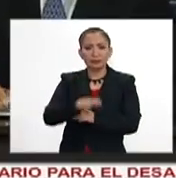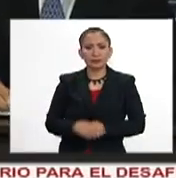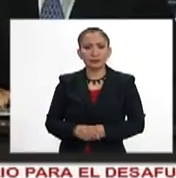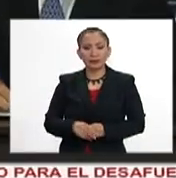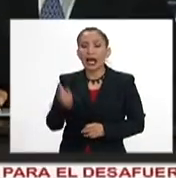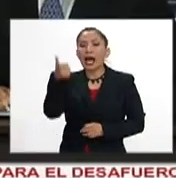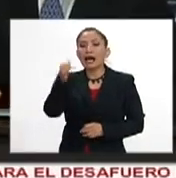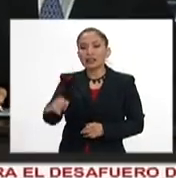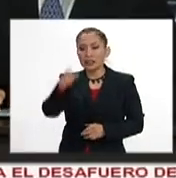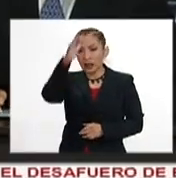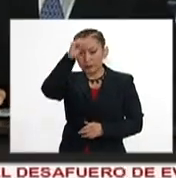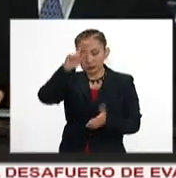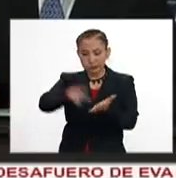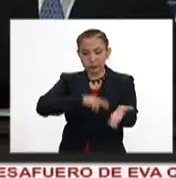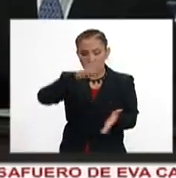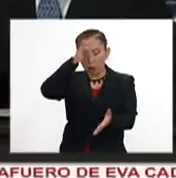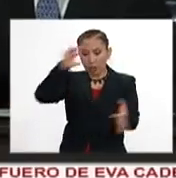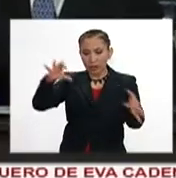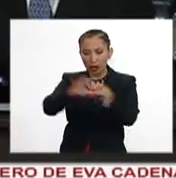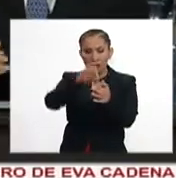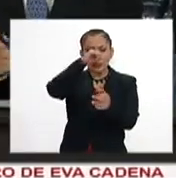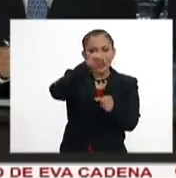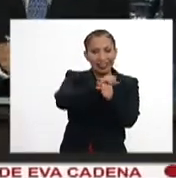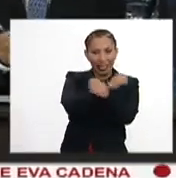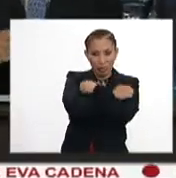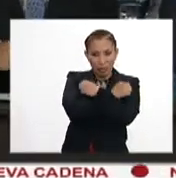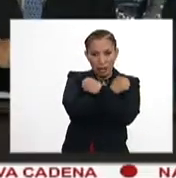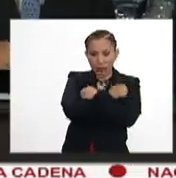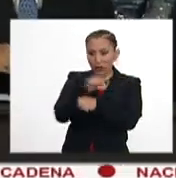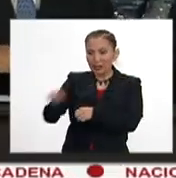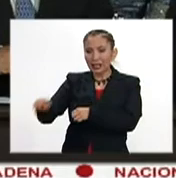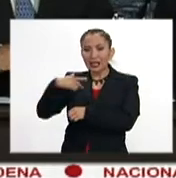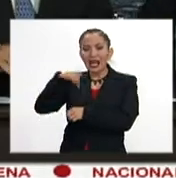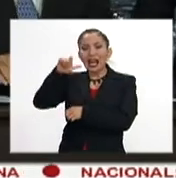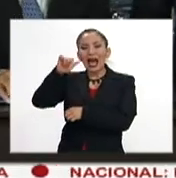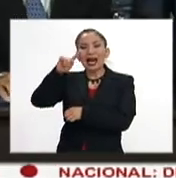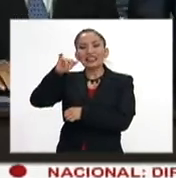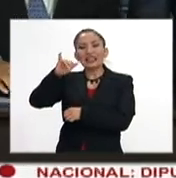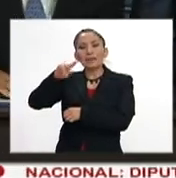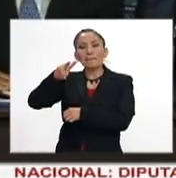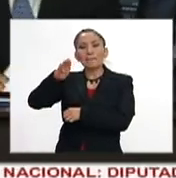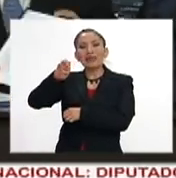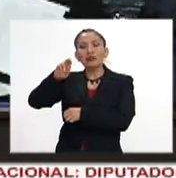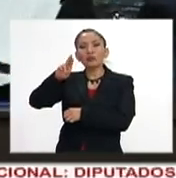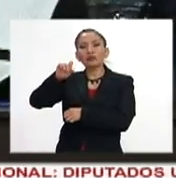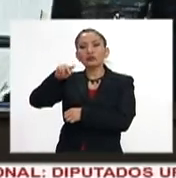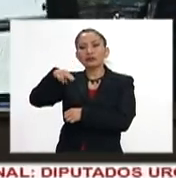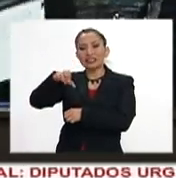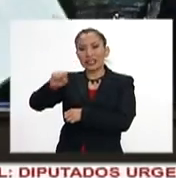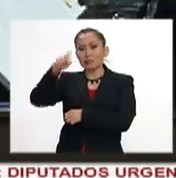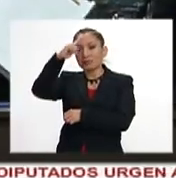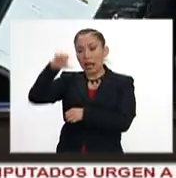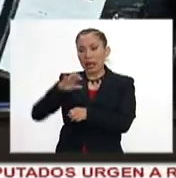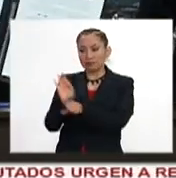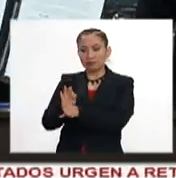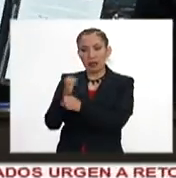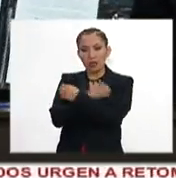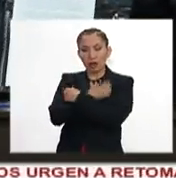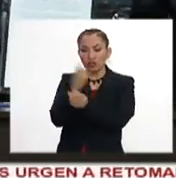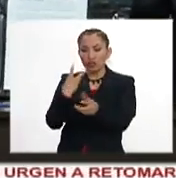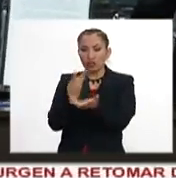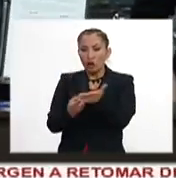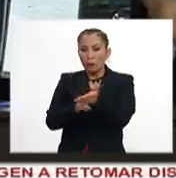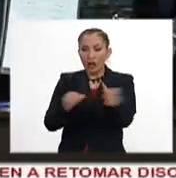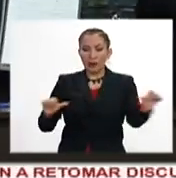De esta manera quedó asignado el convenio entre la Secretaría de Educación Pública y la Latin Business Association para fortalecer la educación dual